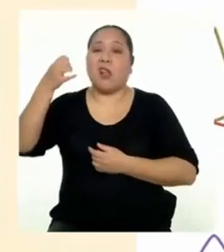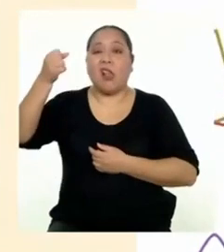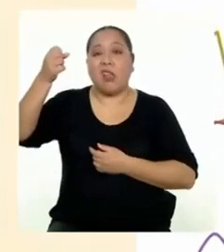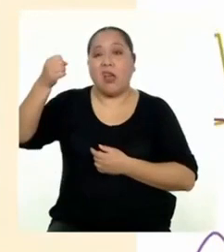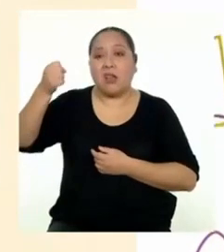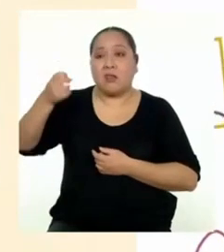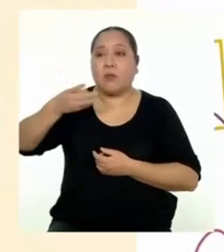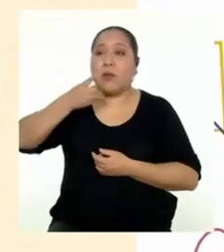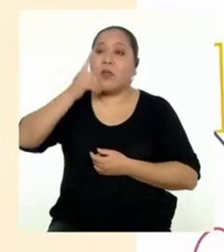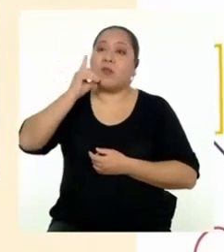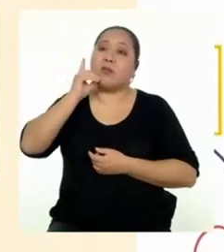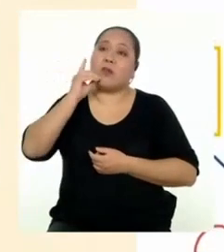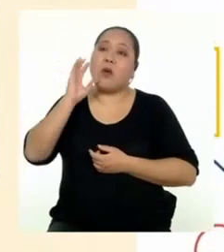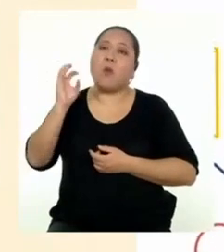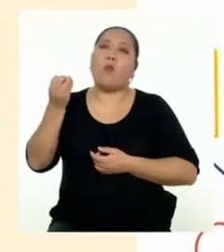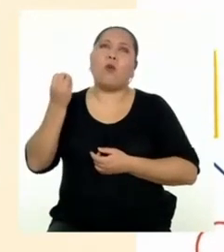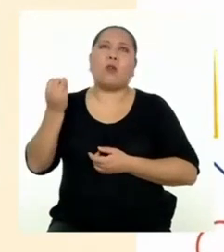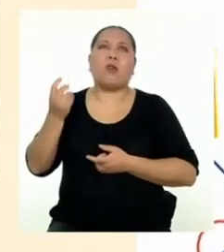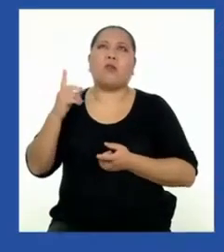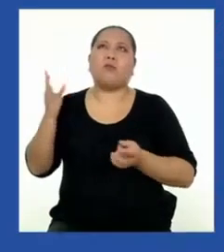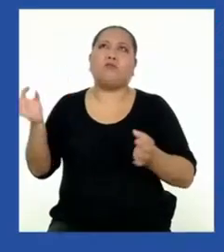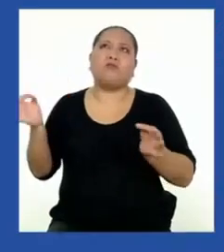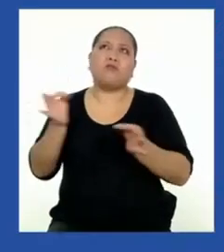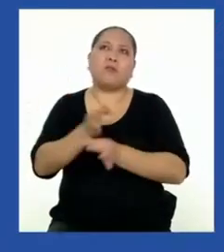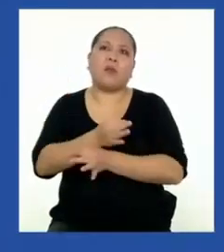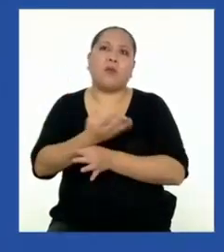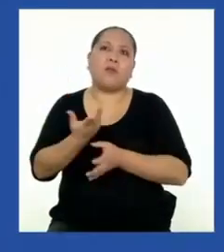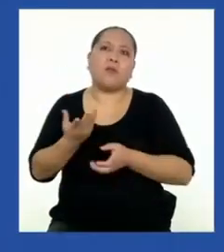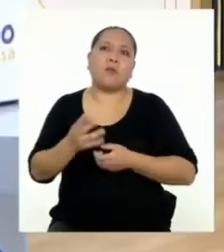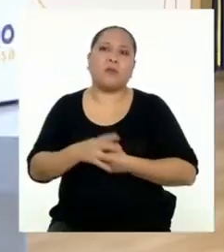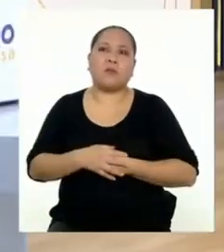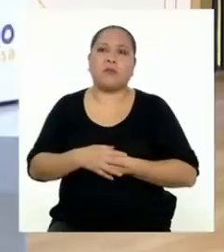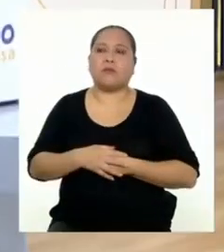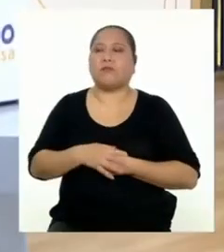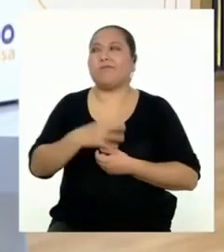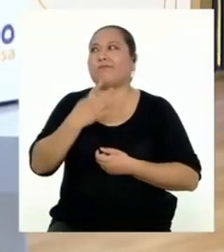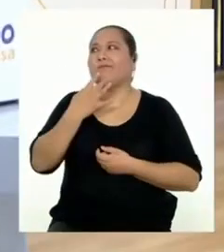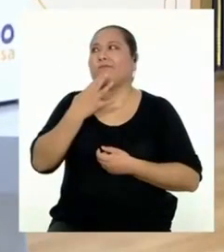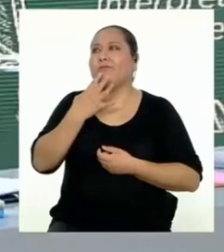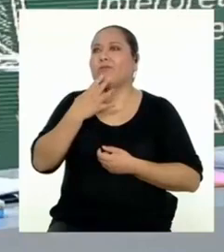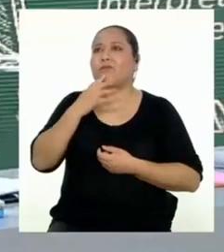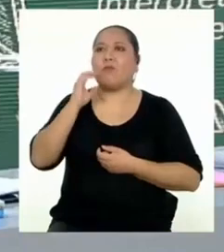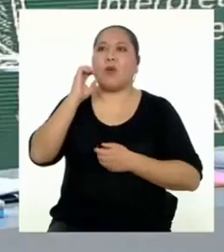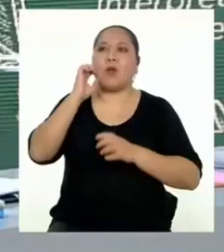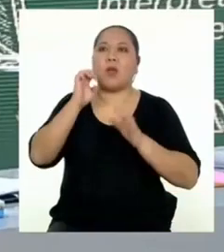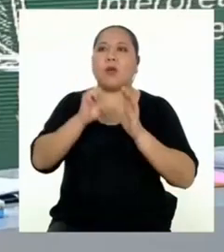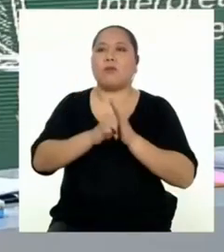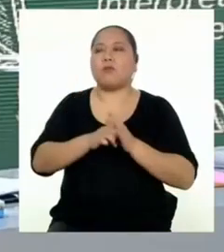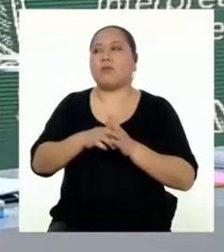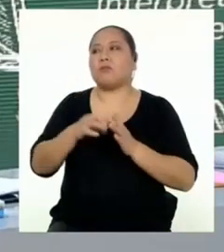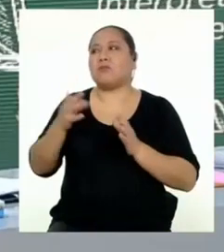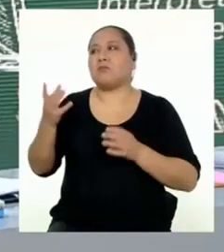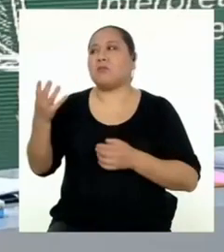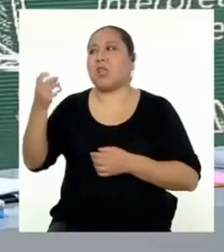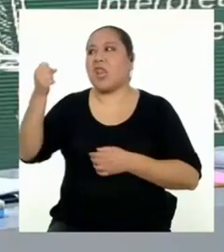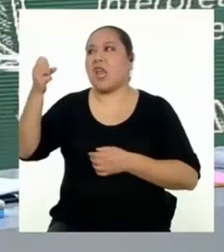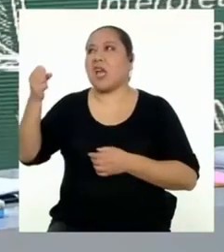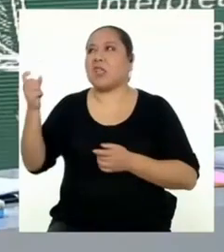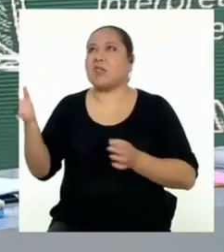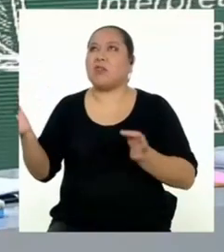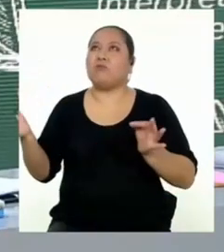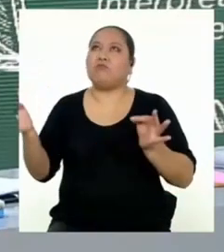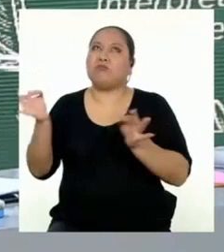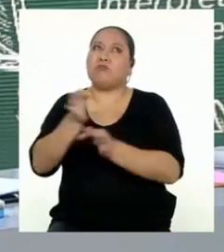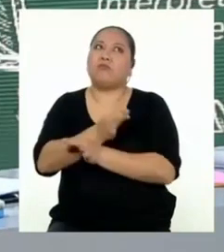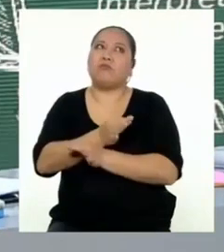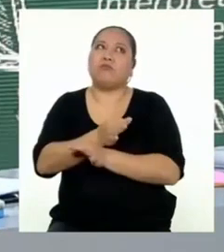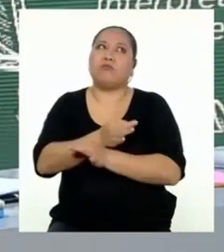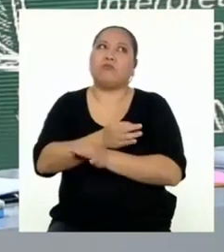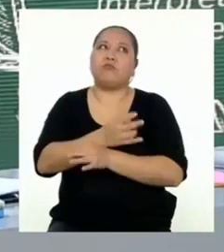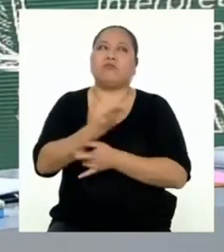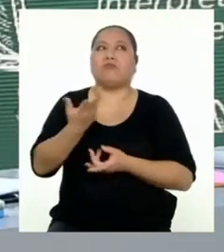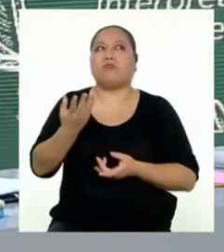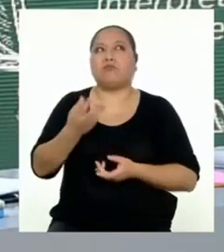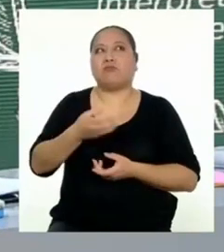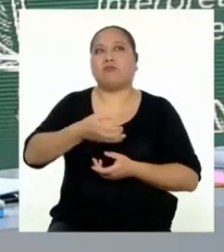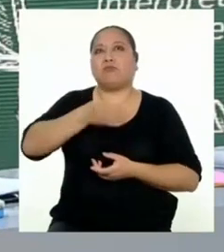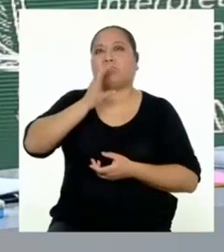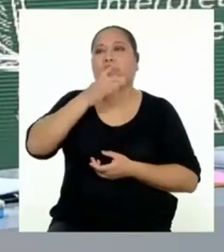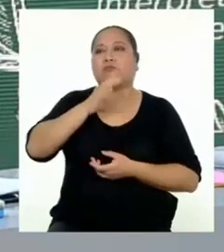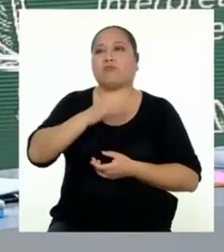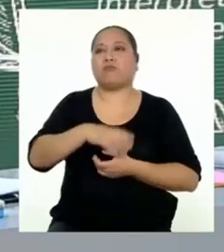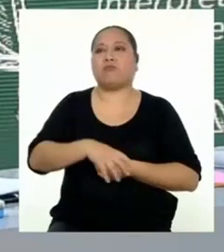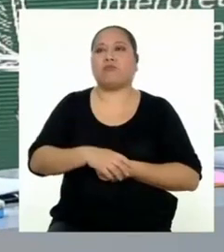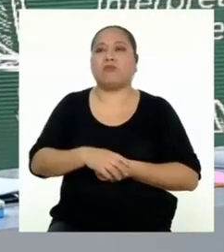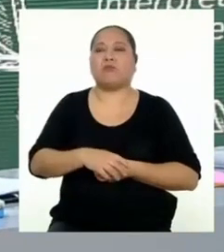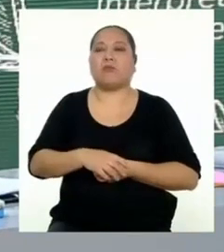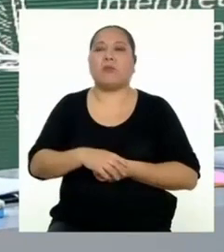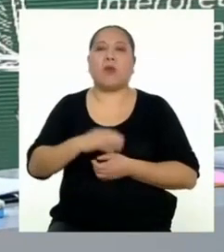el desayuno, ¿por qué la podríamos reemplazar? Por ejemplo, podemos sustituir la leche consumiendo